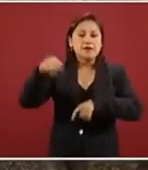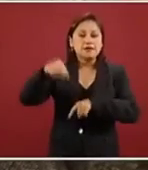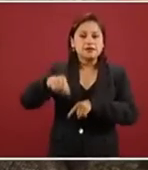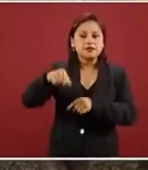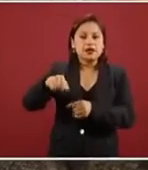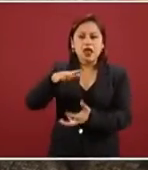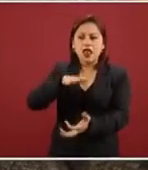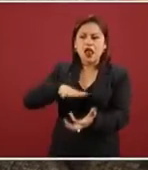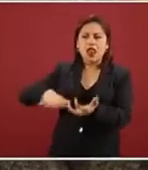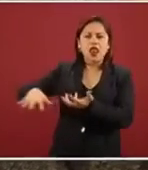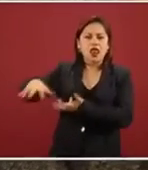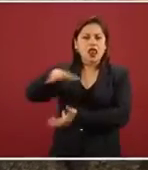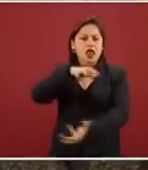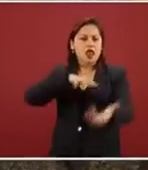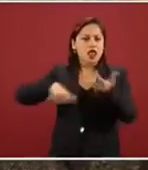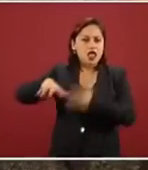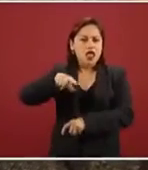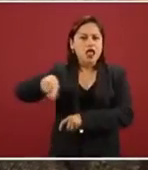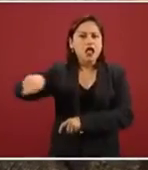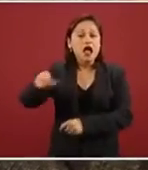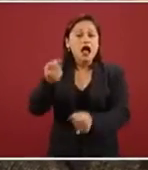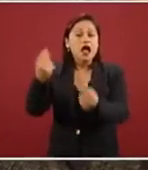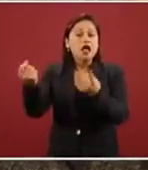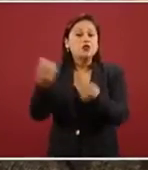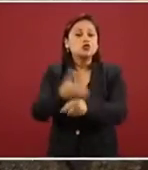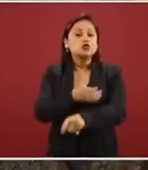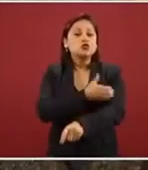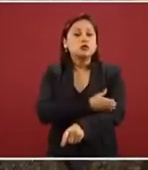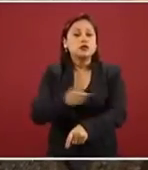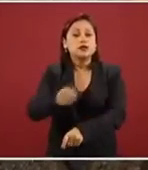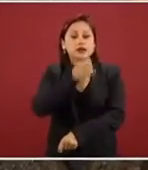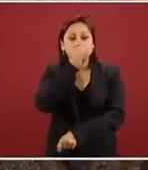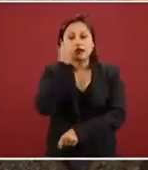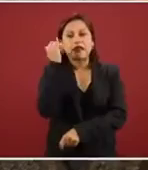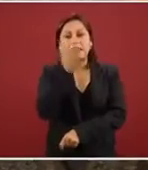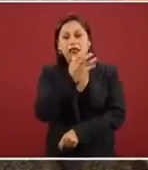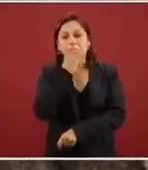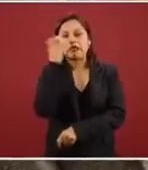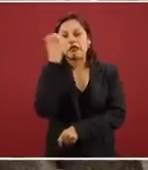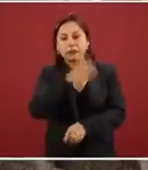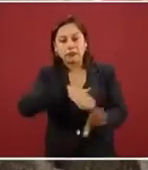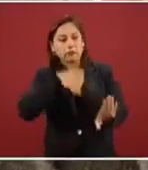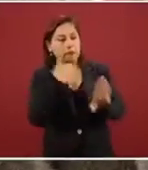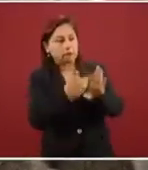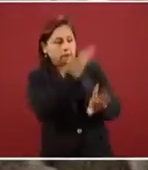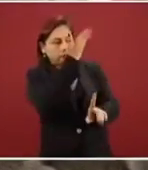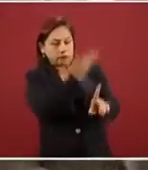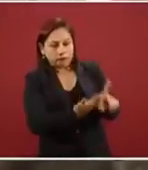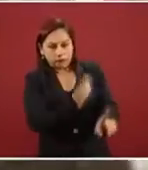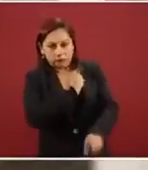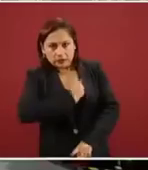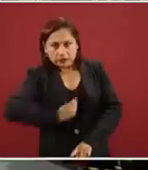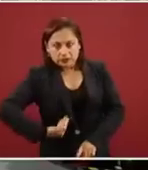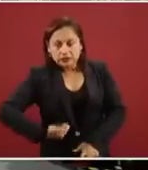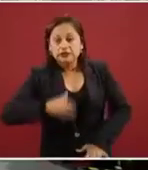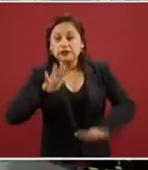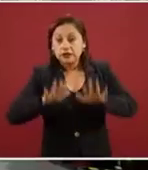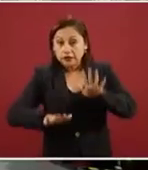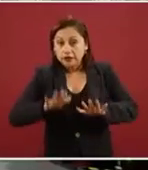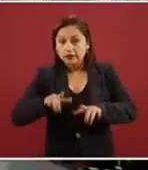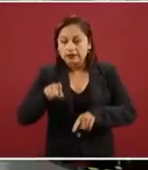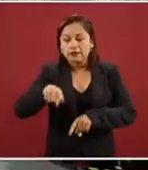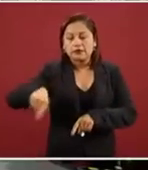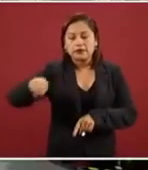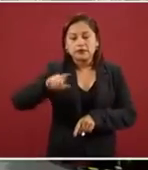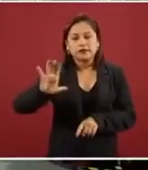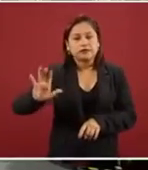de los compañeros que gritan, incluso han insultado a la investidura presidencial por obviamente obtener la nota y también